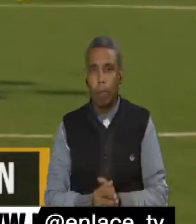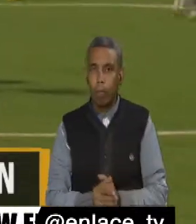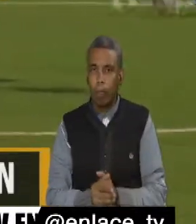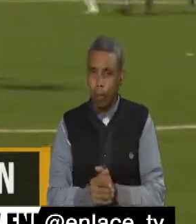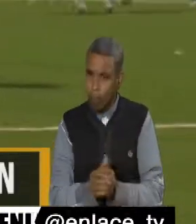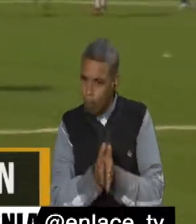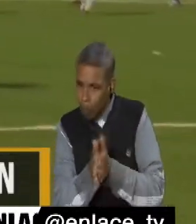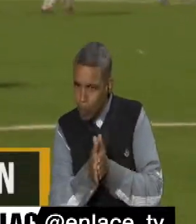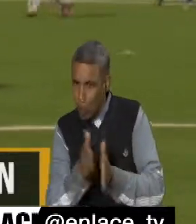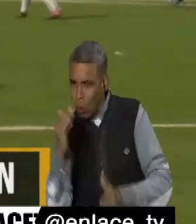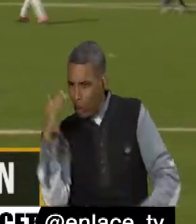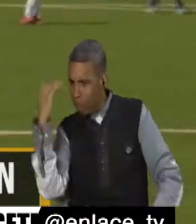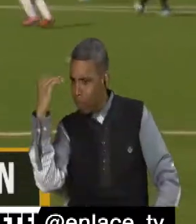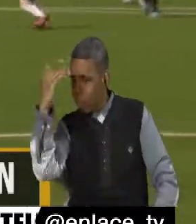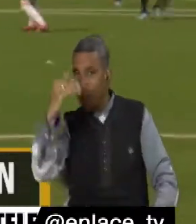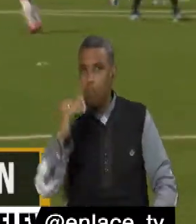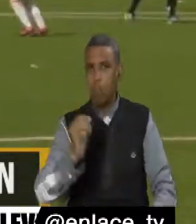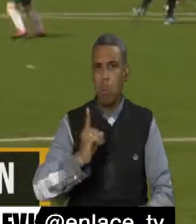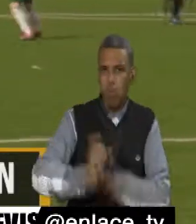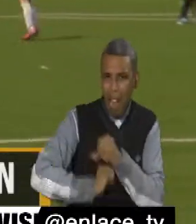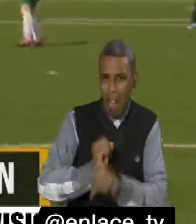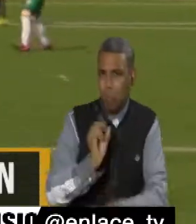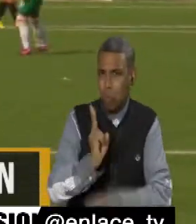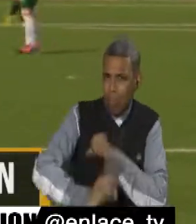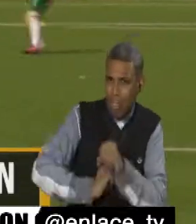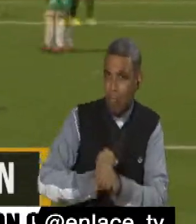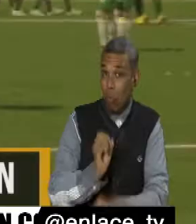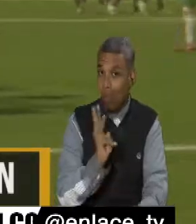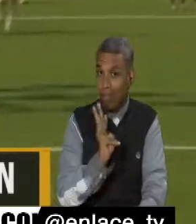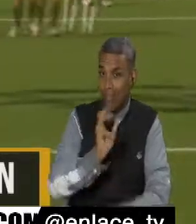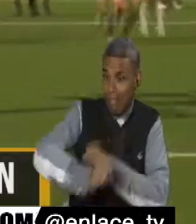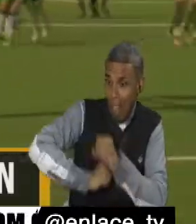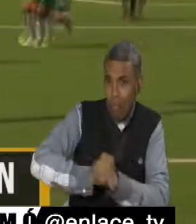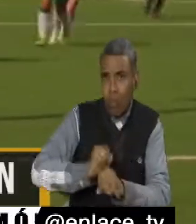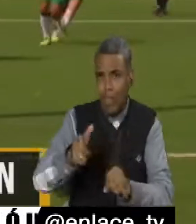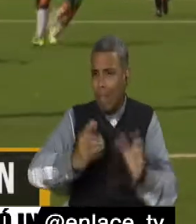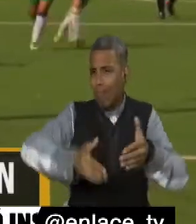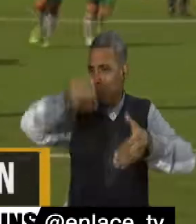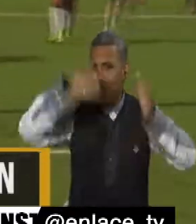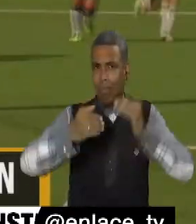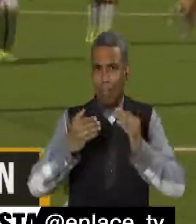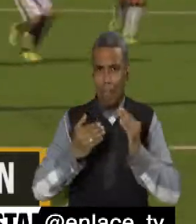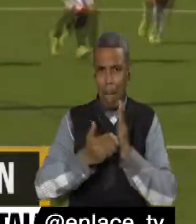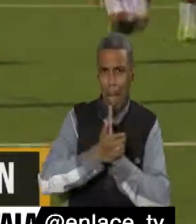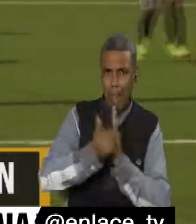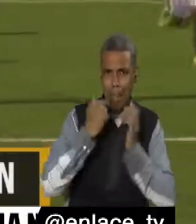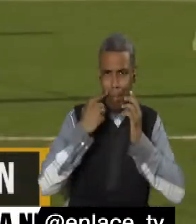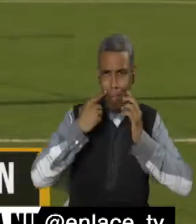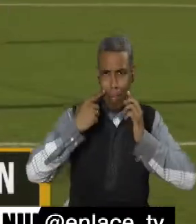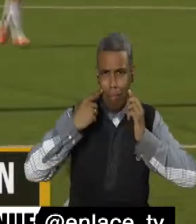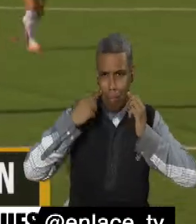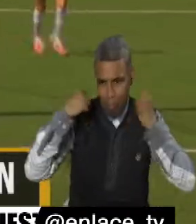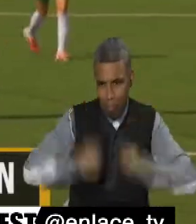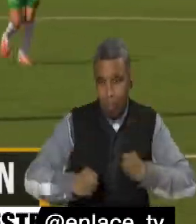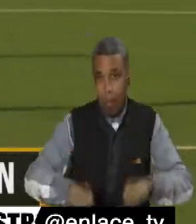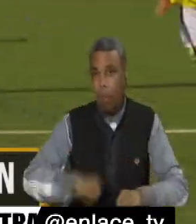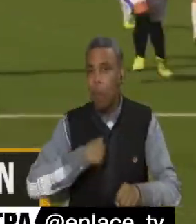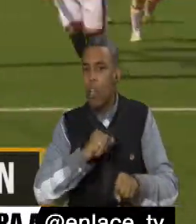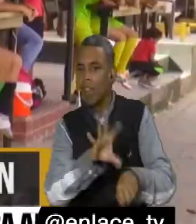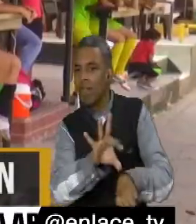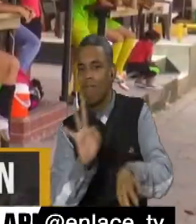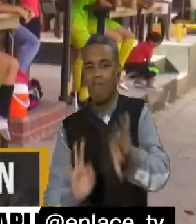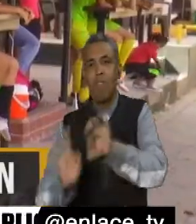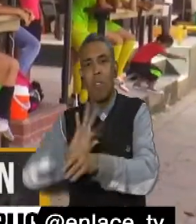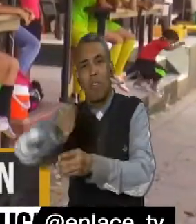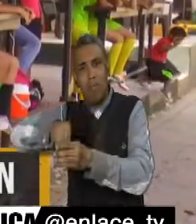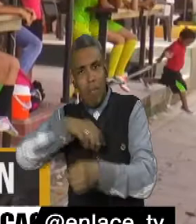a 2-3 años, a ver si pueden llegar a Alianza Petrolera o otros clubes profesionales. Y Barranca Bermeja tiene un potencial muy